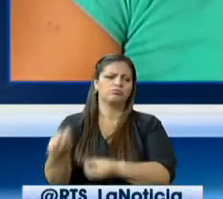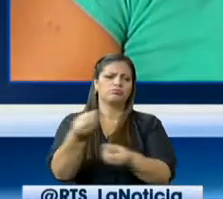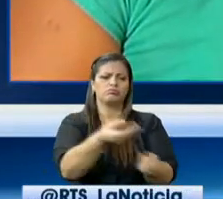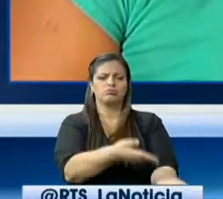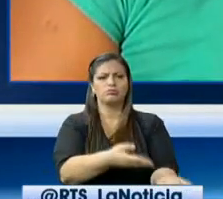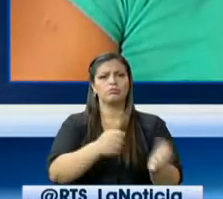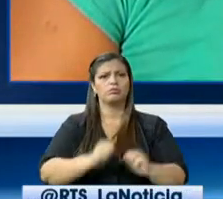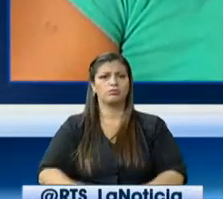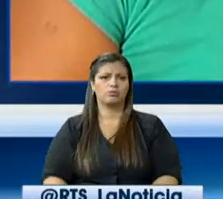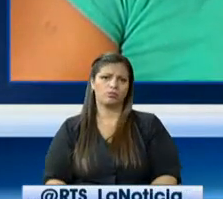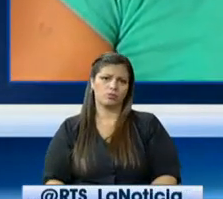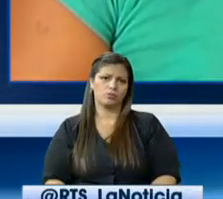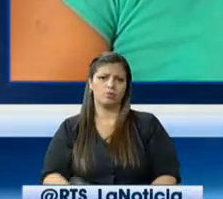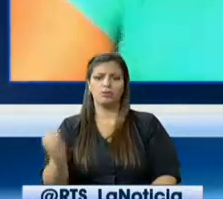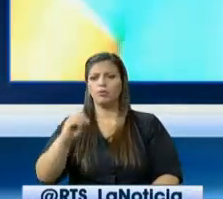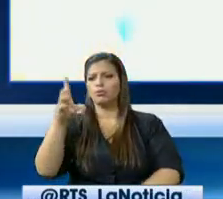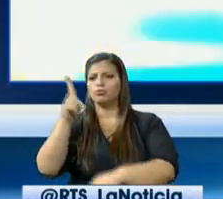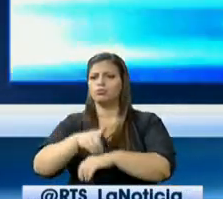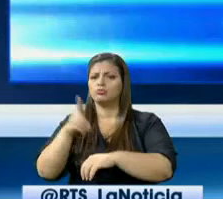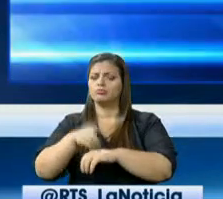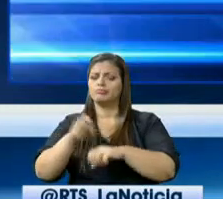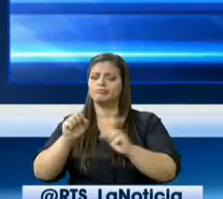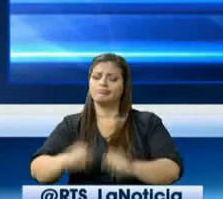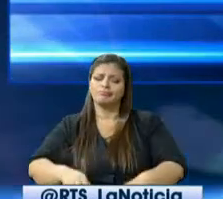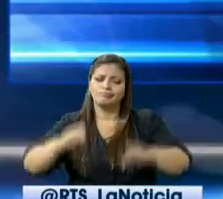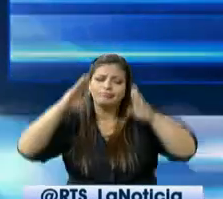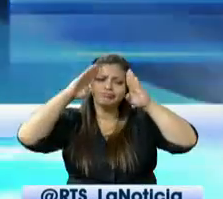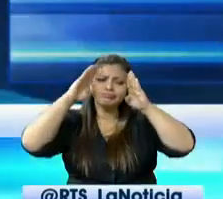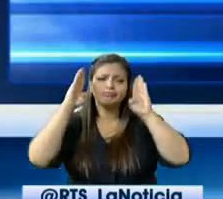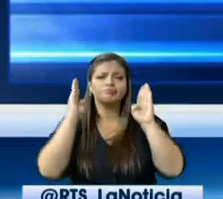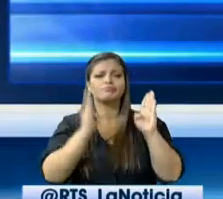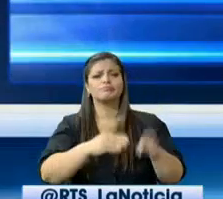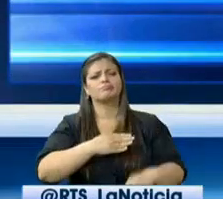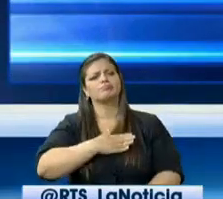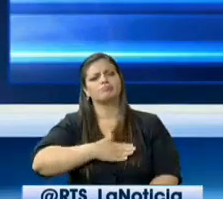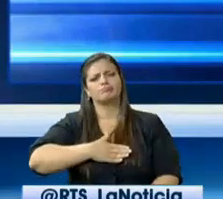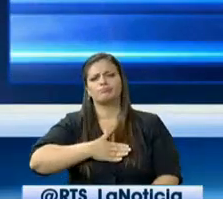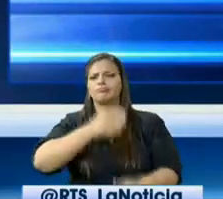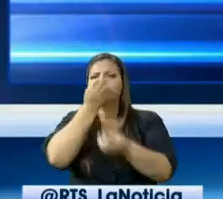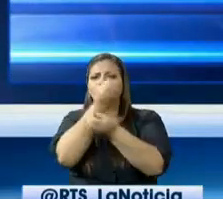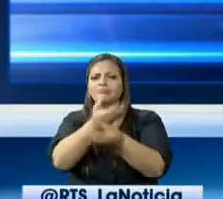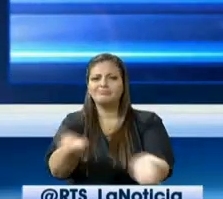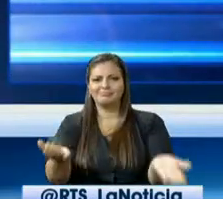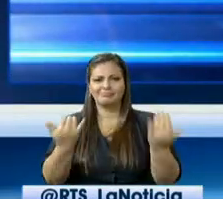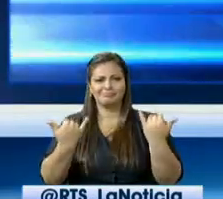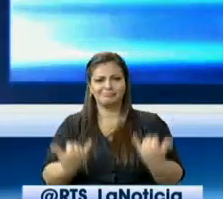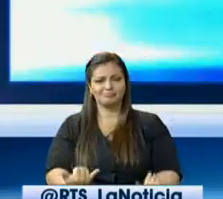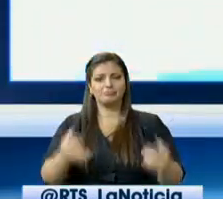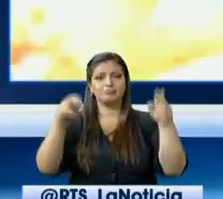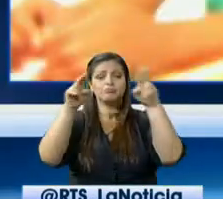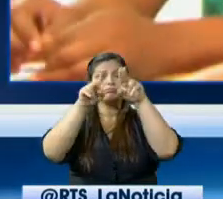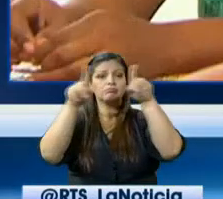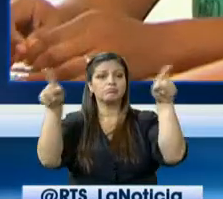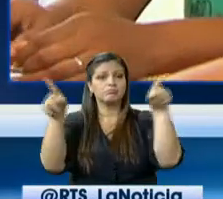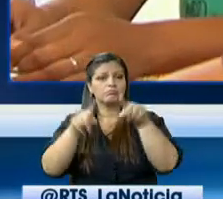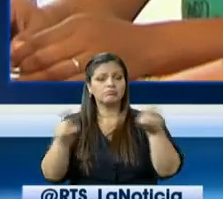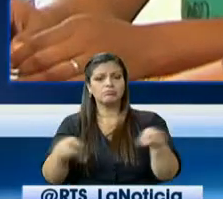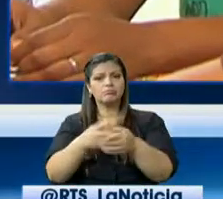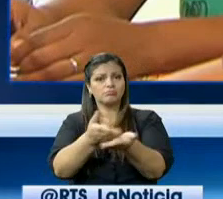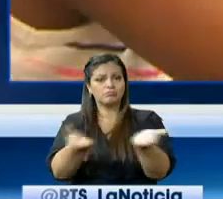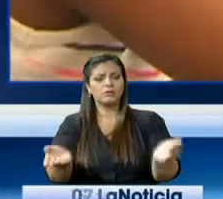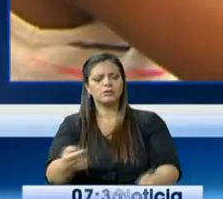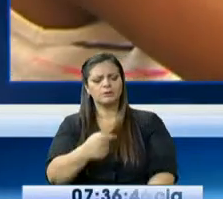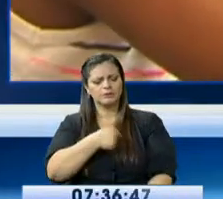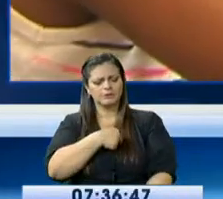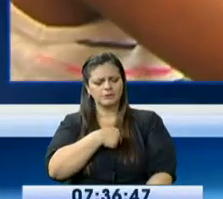atención médica, quizás un tratamiento médico que lo necesitan. Así que yo los invito en esta fecha de Navidad a tocarse el corazón y, si está en sus